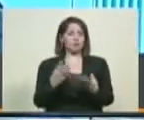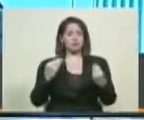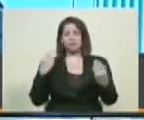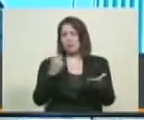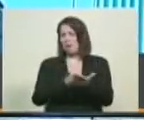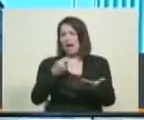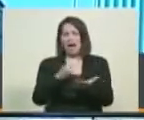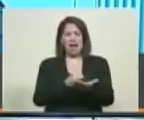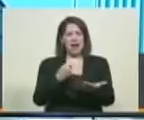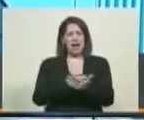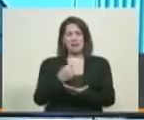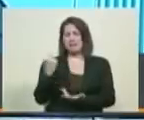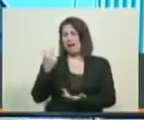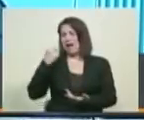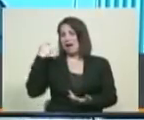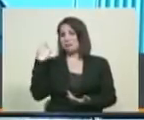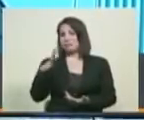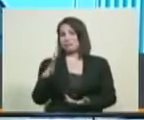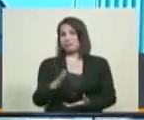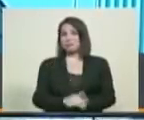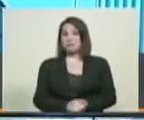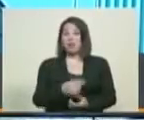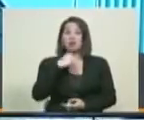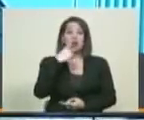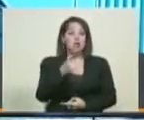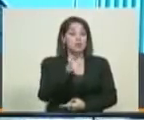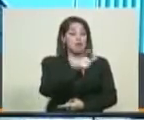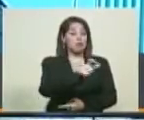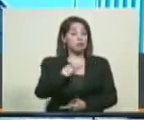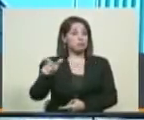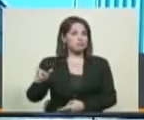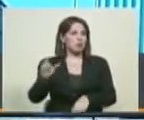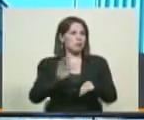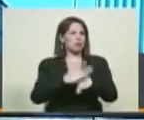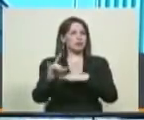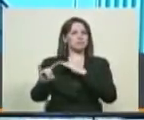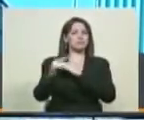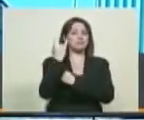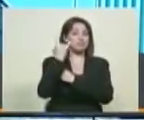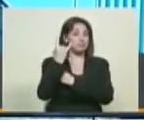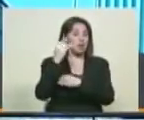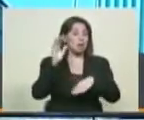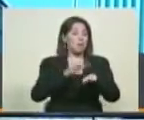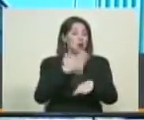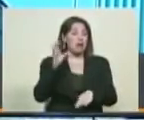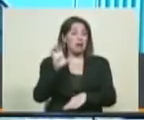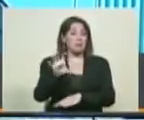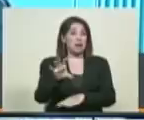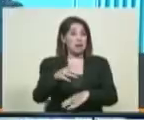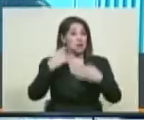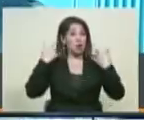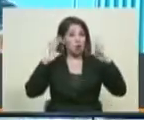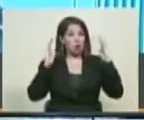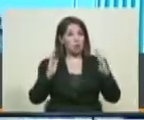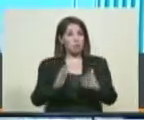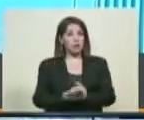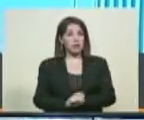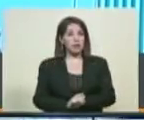mucha plata, y yo les digo a mis hermanos transportistas, ¿y por qué me hicieron eso? ¿Por qué le hicieron eso al país, carajo? ¿Por